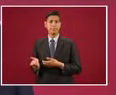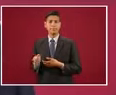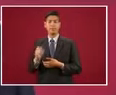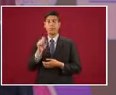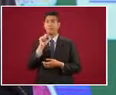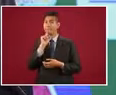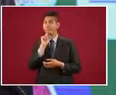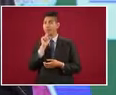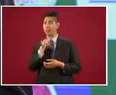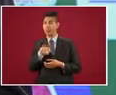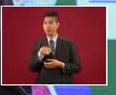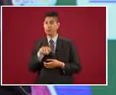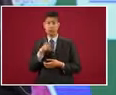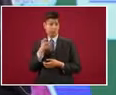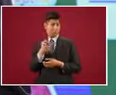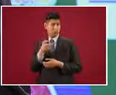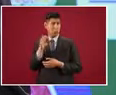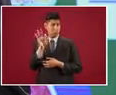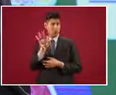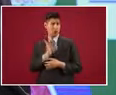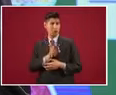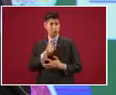van a obtener un porcentaje.